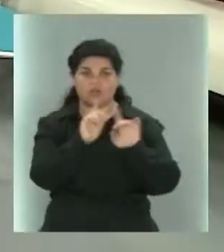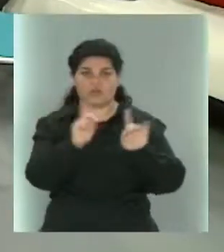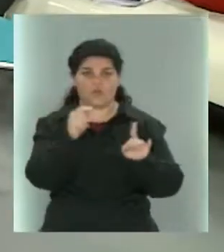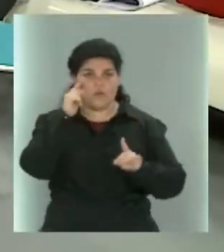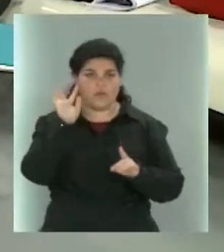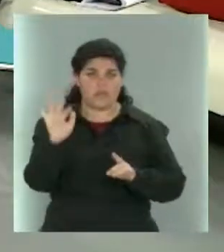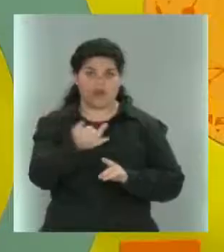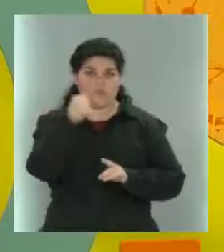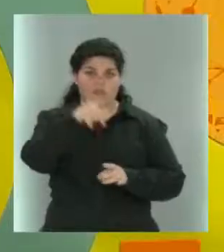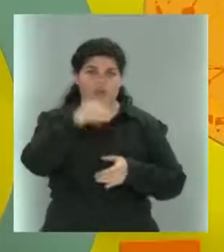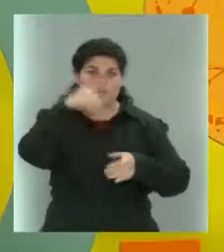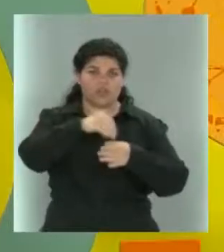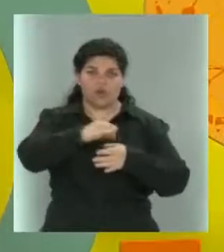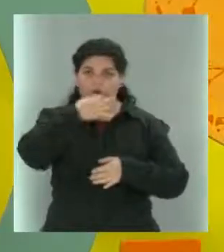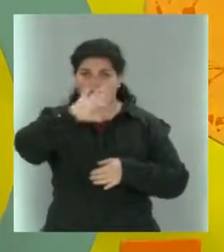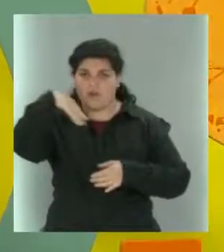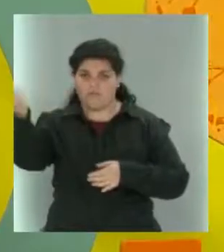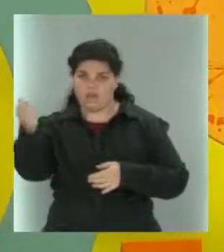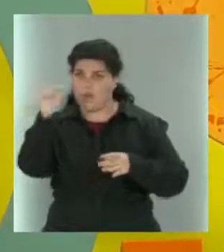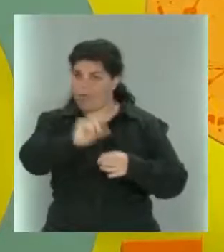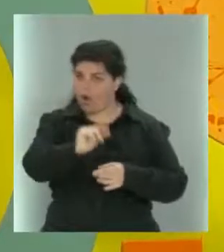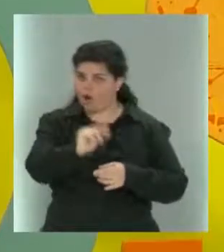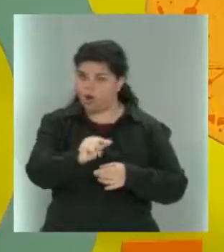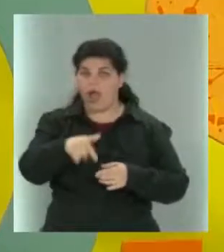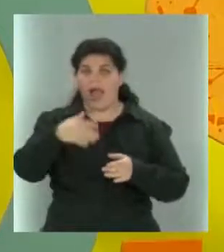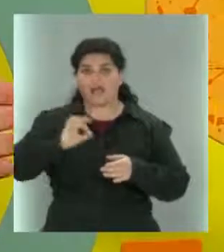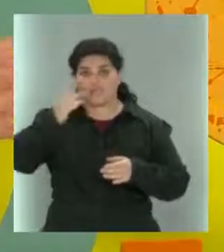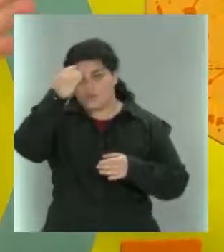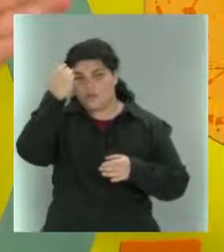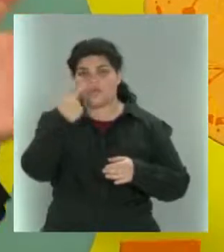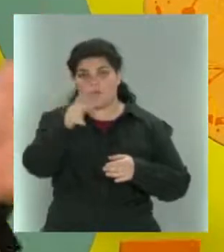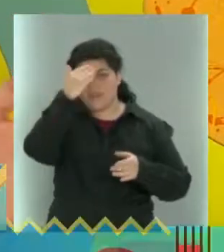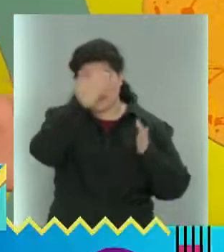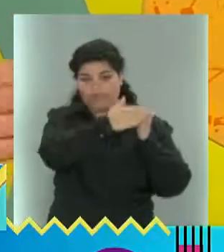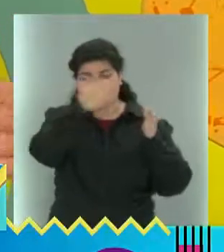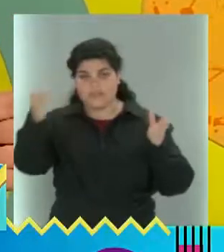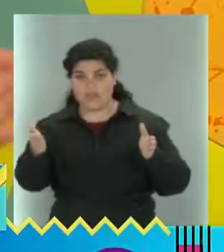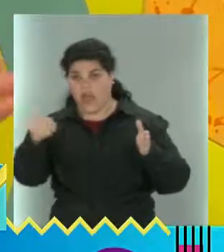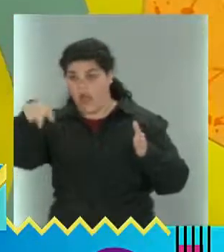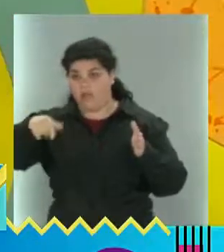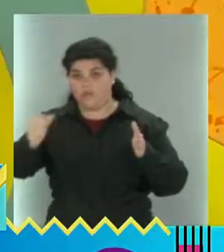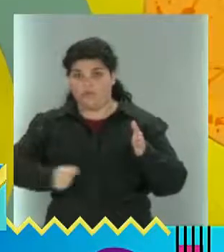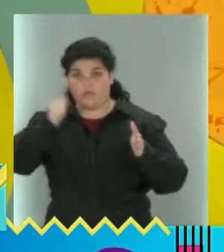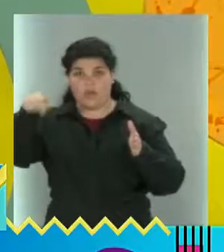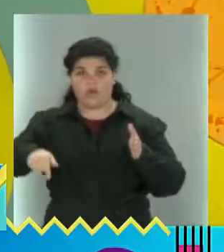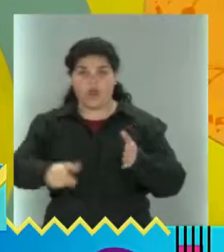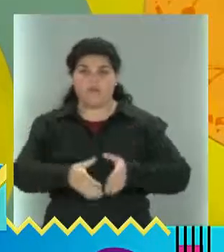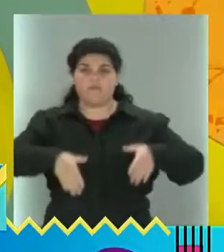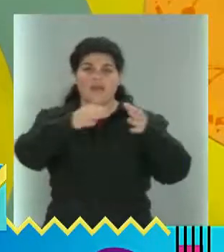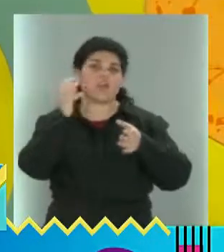muy poco. Esa reducción que nosotros vemos del 2015 a la fecha es porque se eliminó el barril criollo. Entonces, a las petroleras le